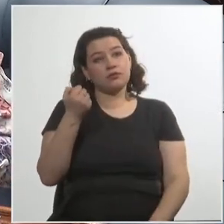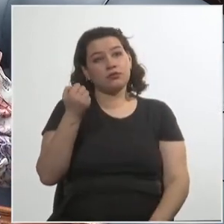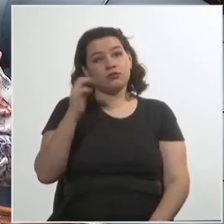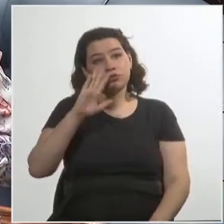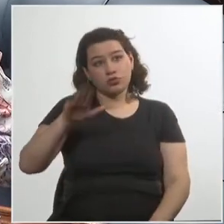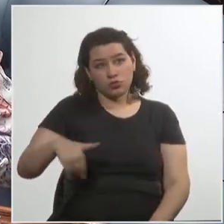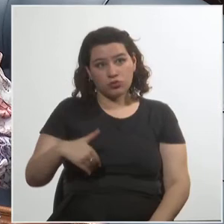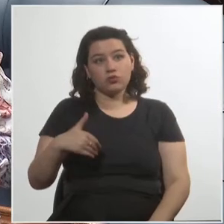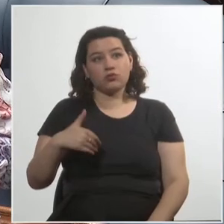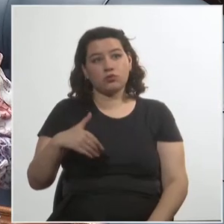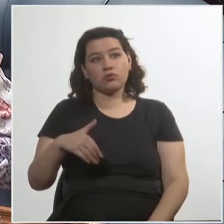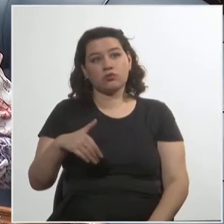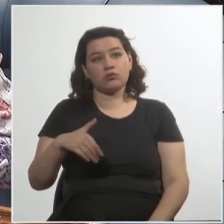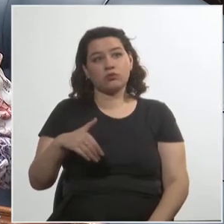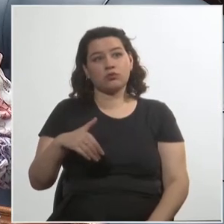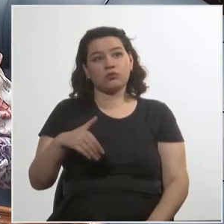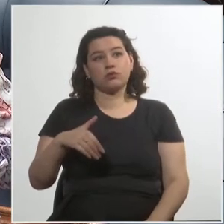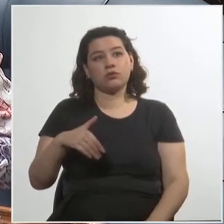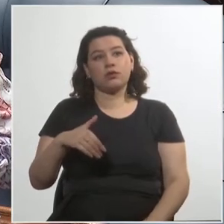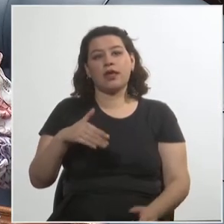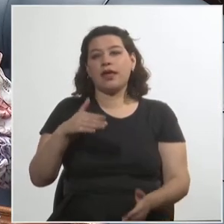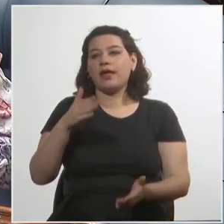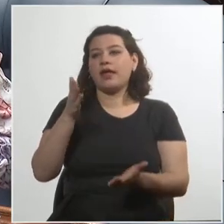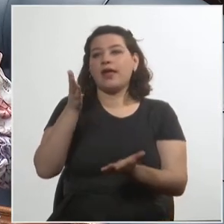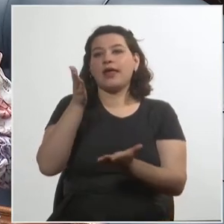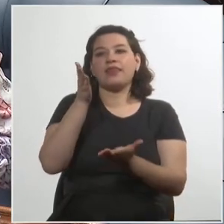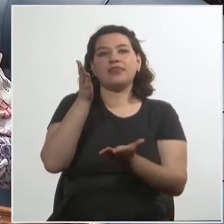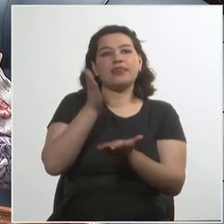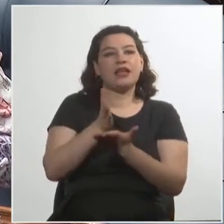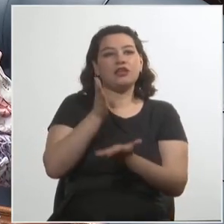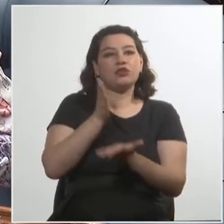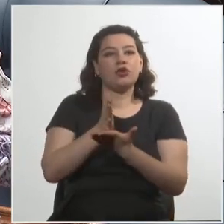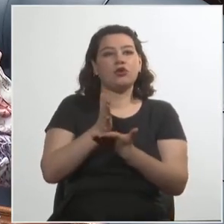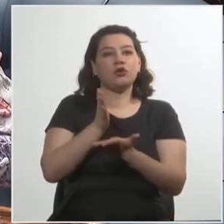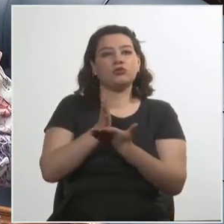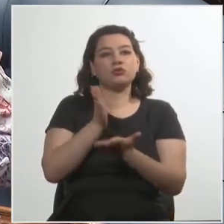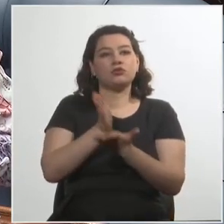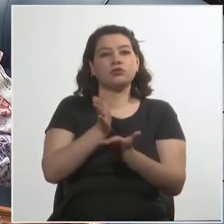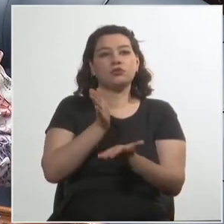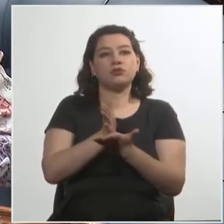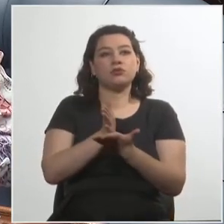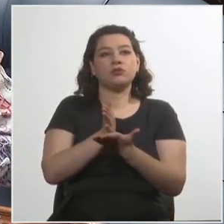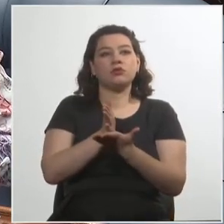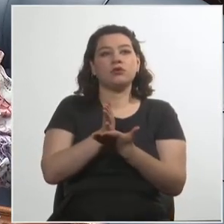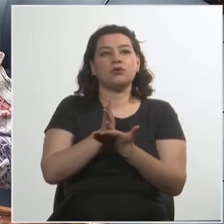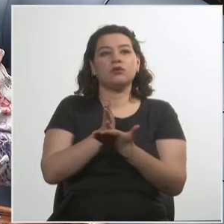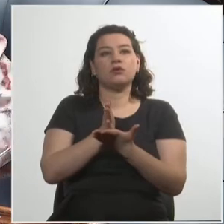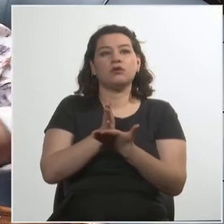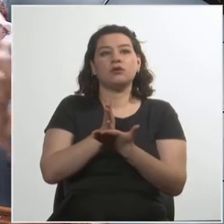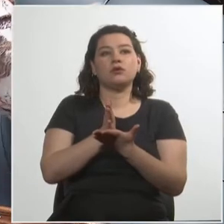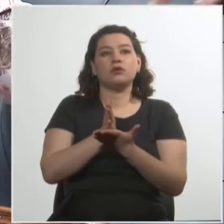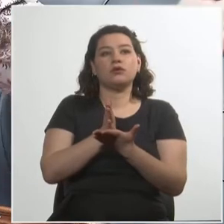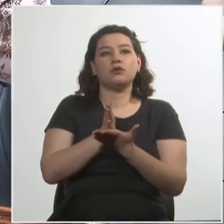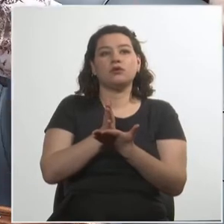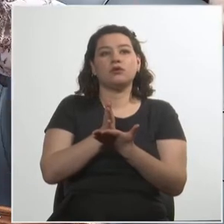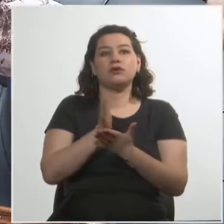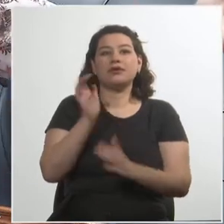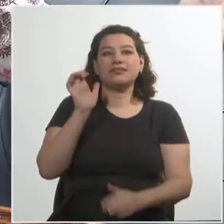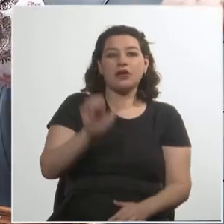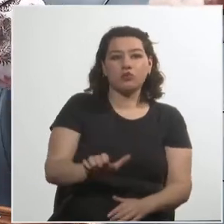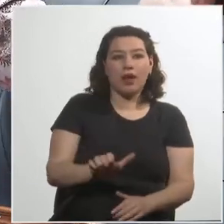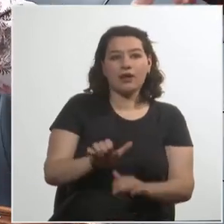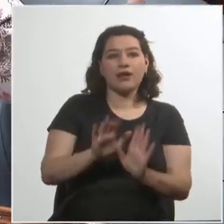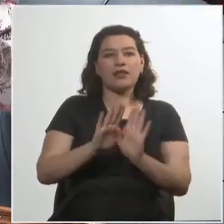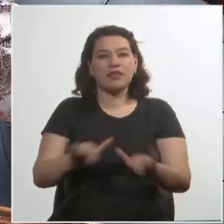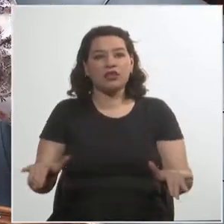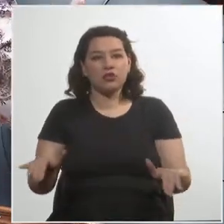fue la imprescriptibilidad de los delitos sexuales contra niños niñas y adolescentes no lo veo en un